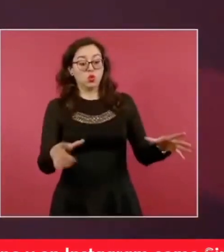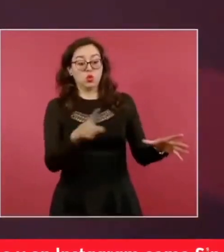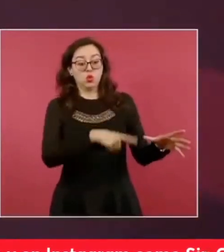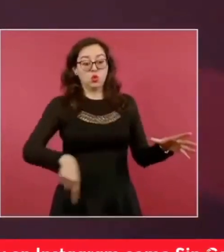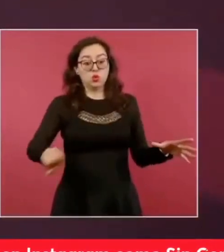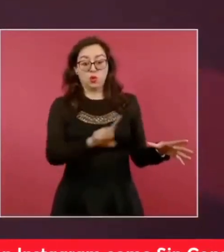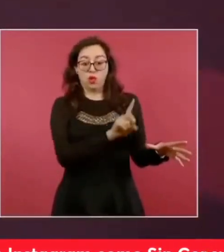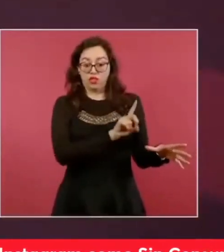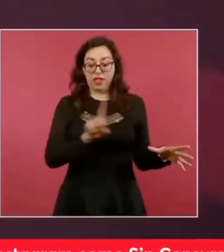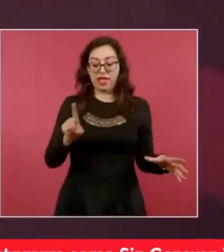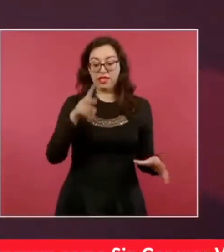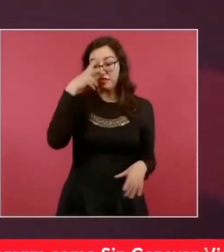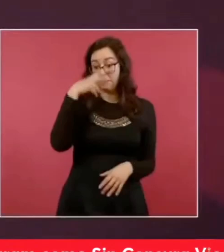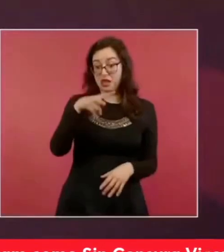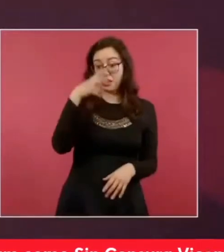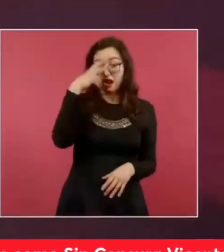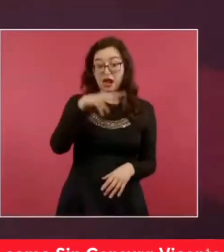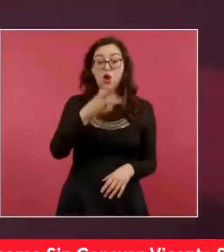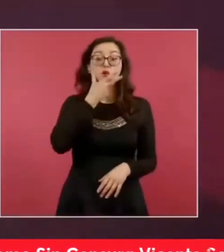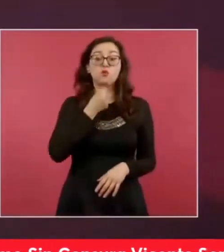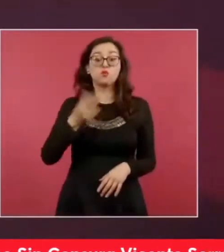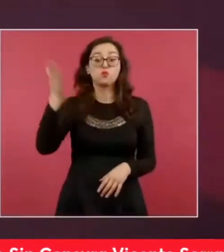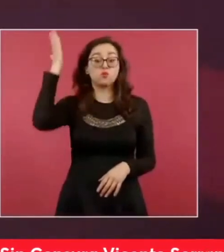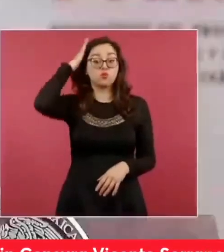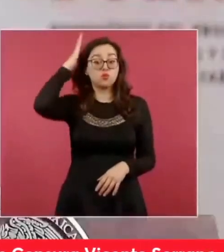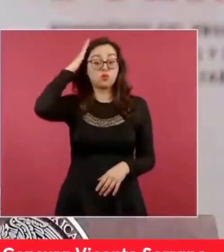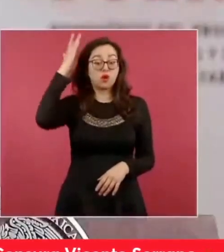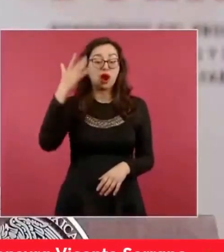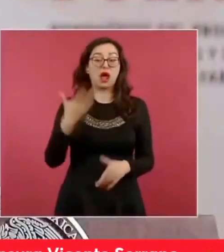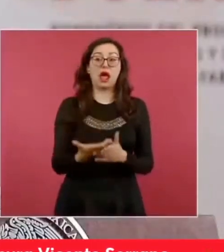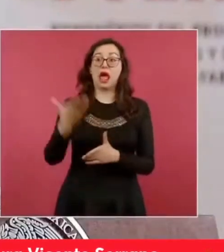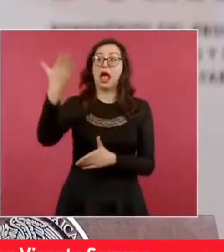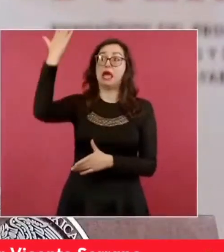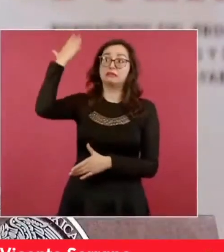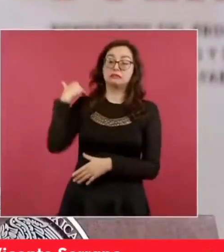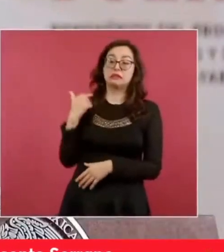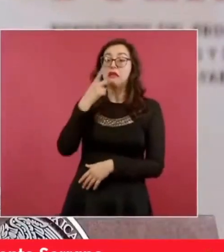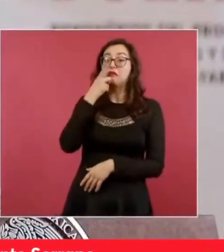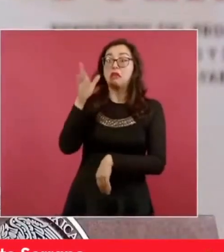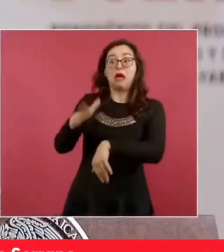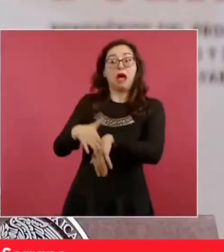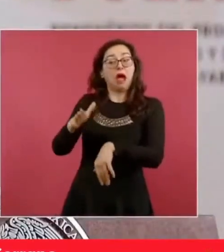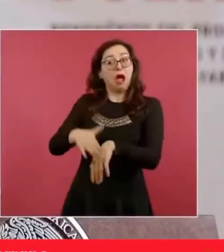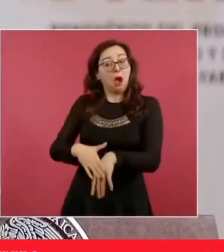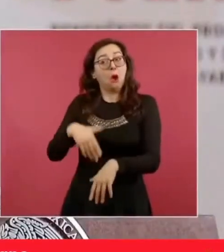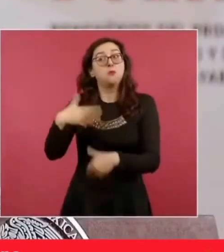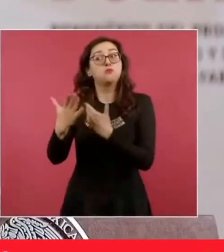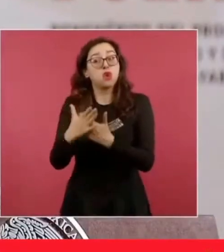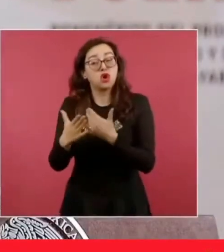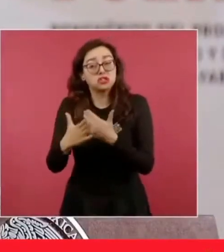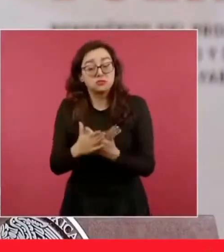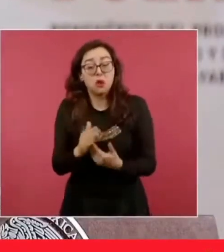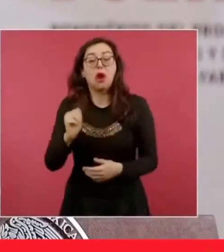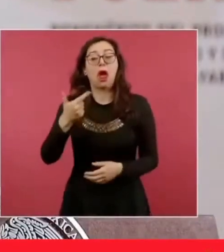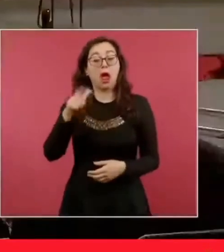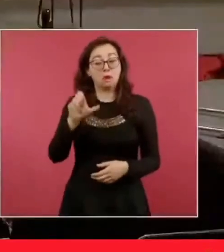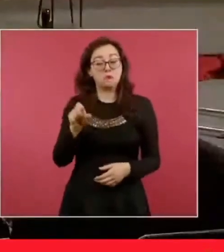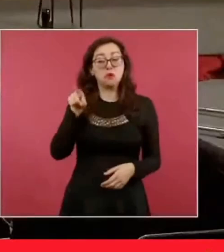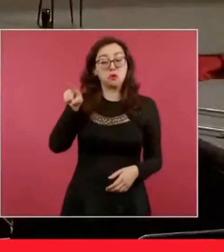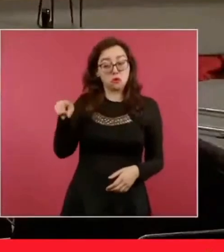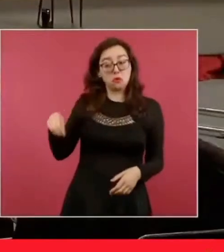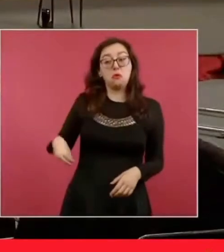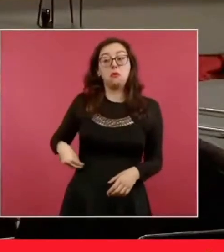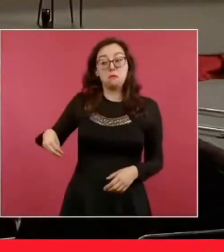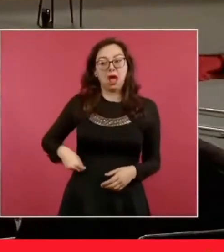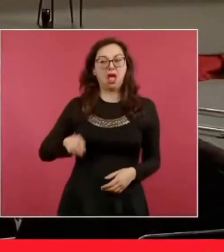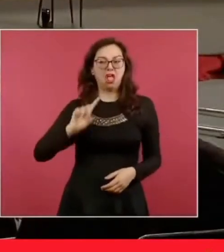mexicana, cuando tuiteó que compráramos dólares, por aquello de la devaluación que provocaría el presidente López Obrador. Aquí lo